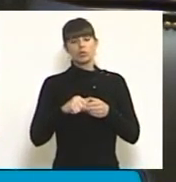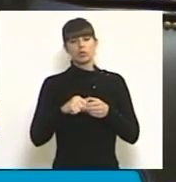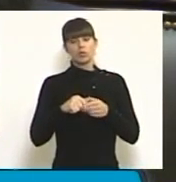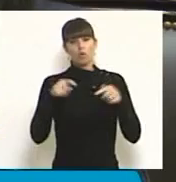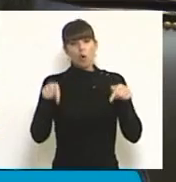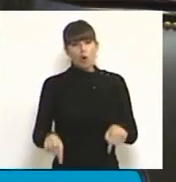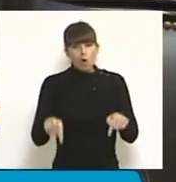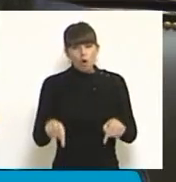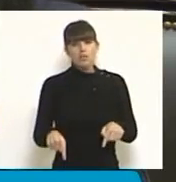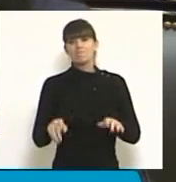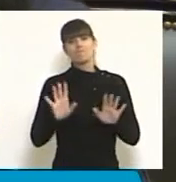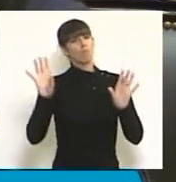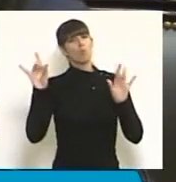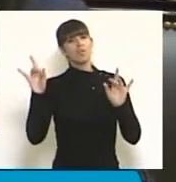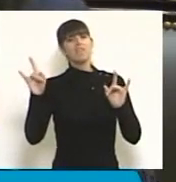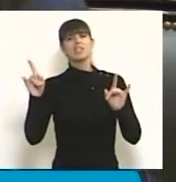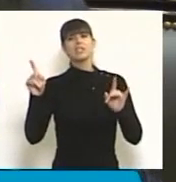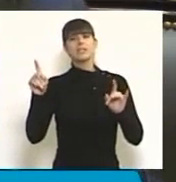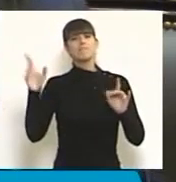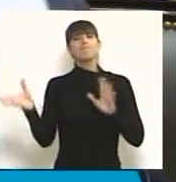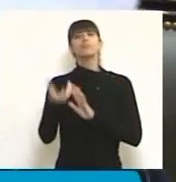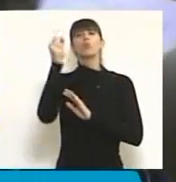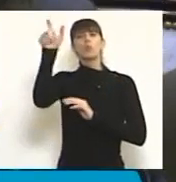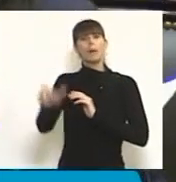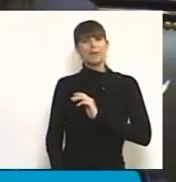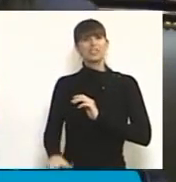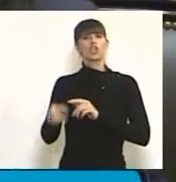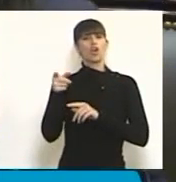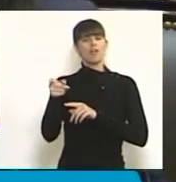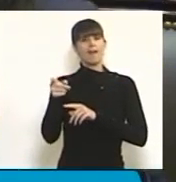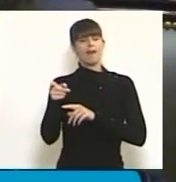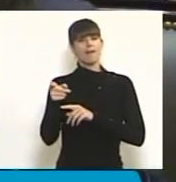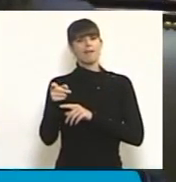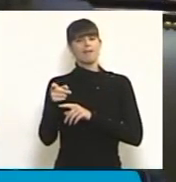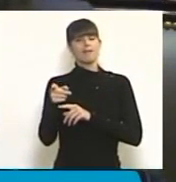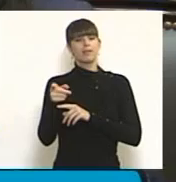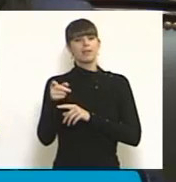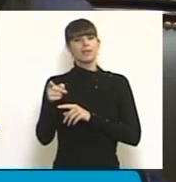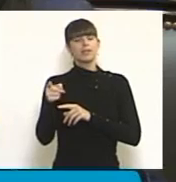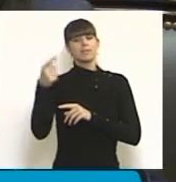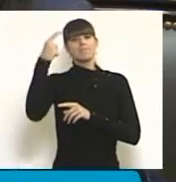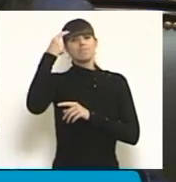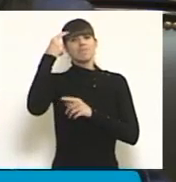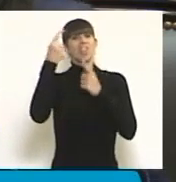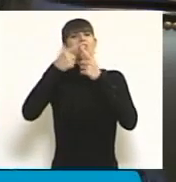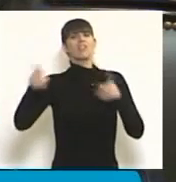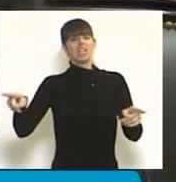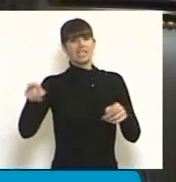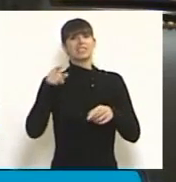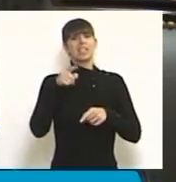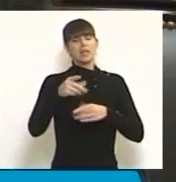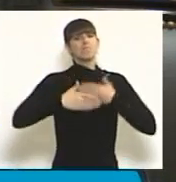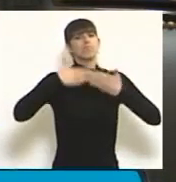difícilmente encontremos a alguien que se oponga a los argumentos serios del denominado